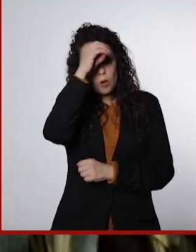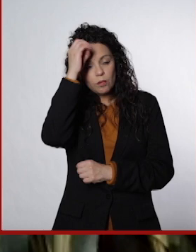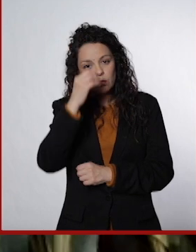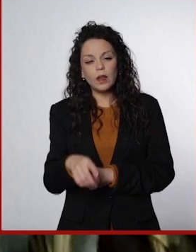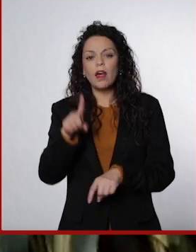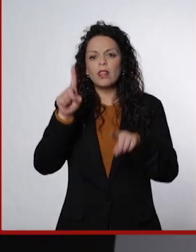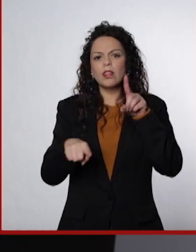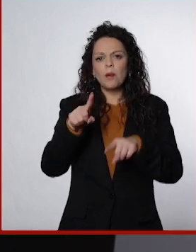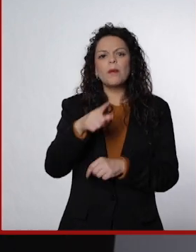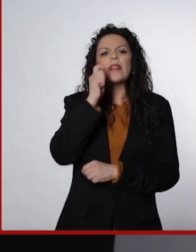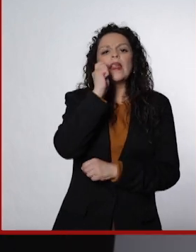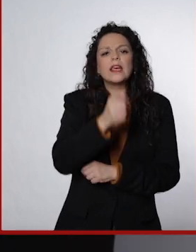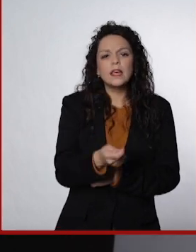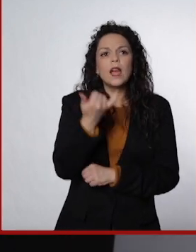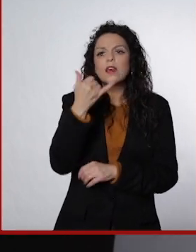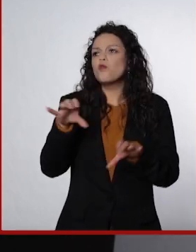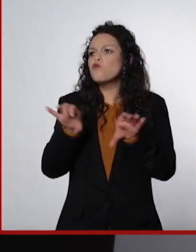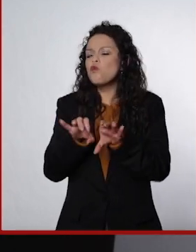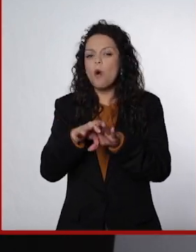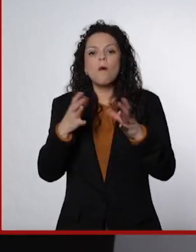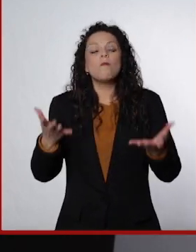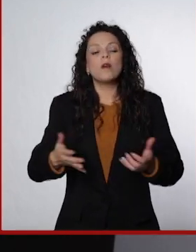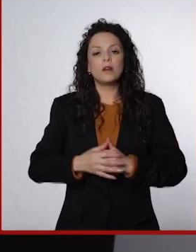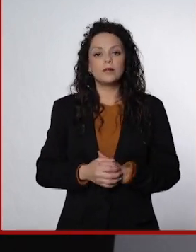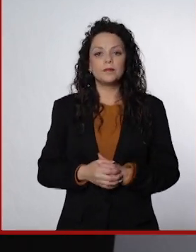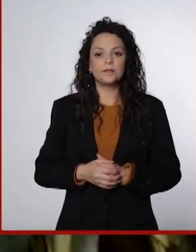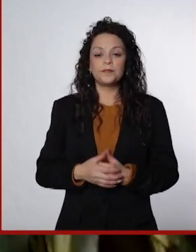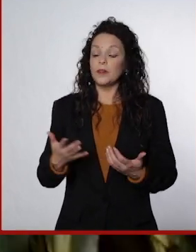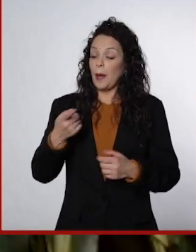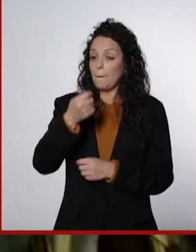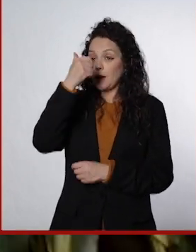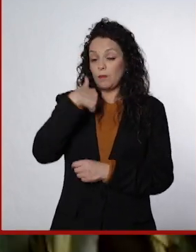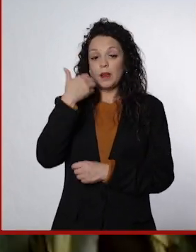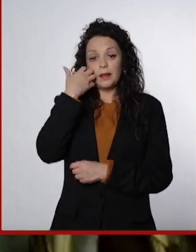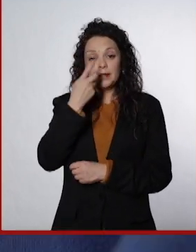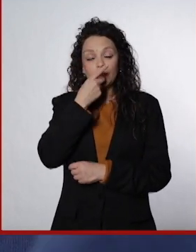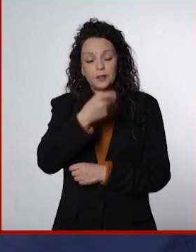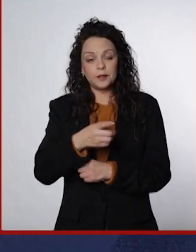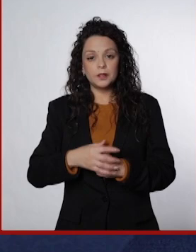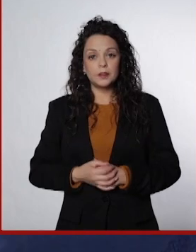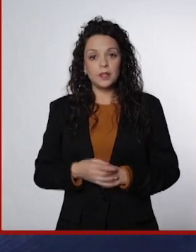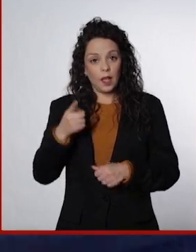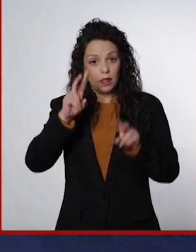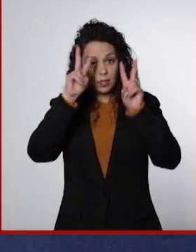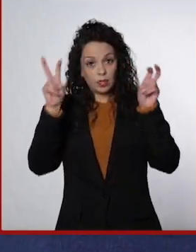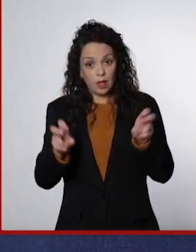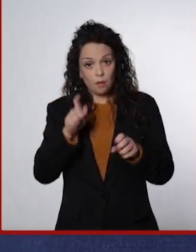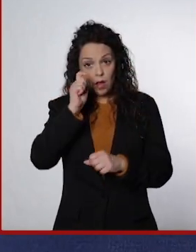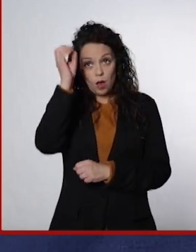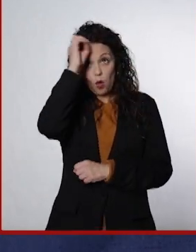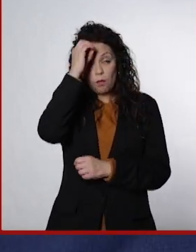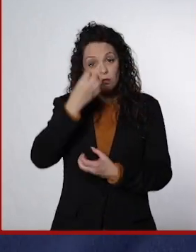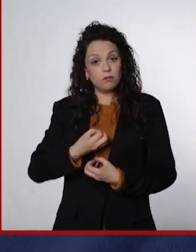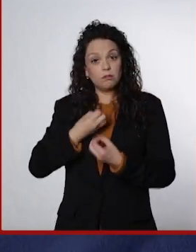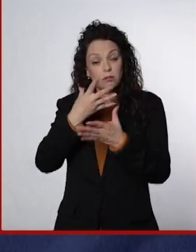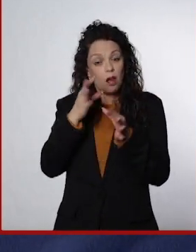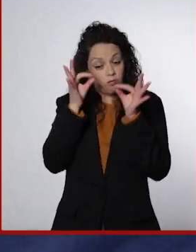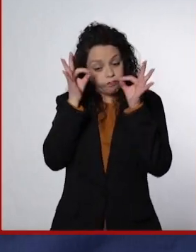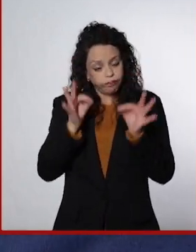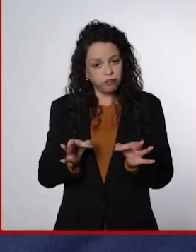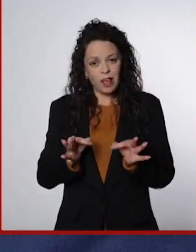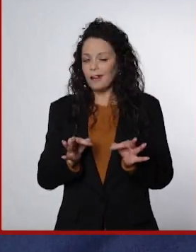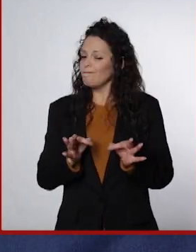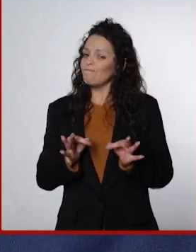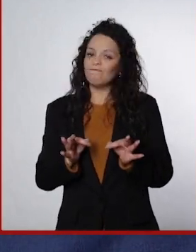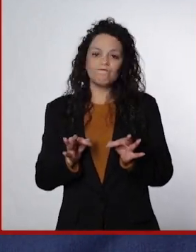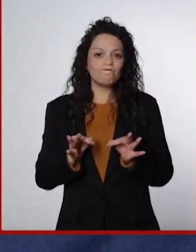o quiénes y en qué medida. Entonces, que primero creo que quisiera decir que para mí no es tanto un tema de expresarse correctamente, sino